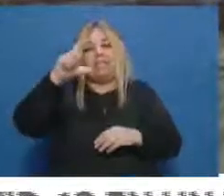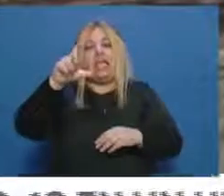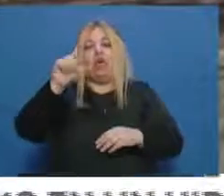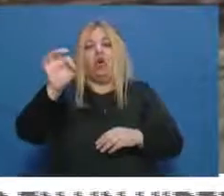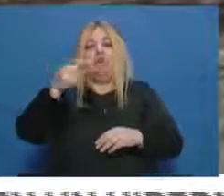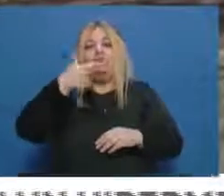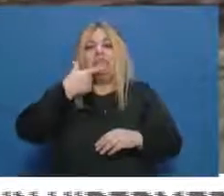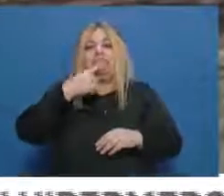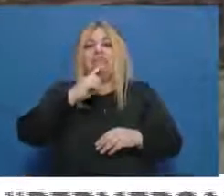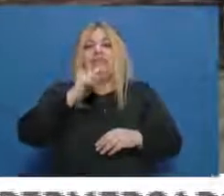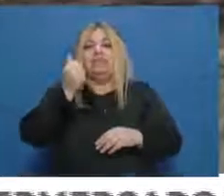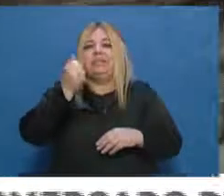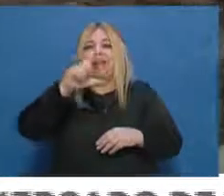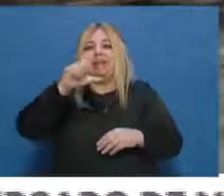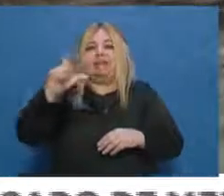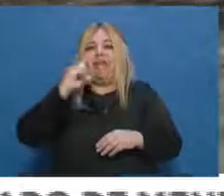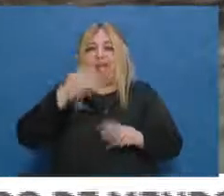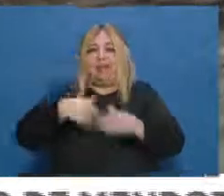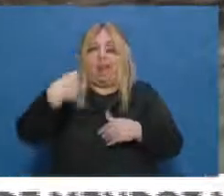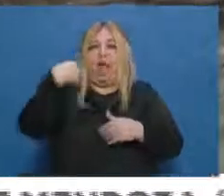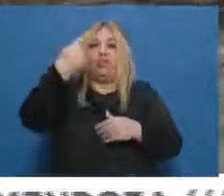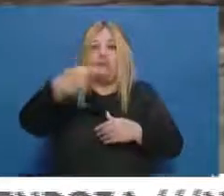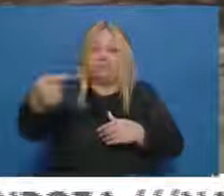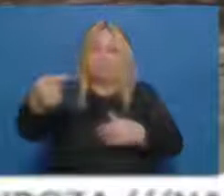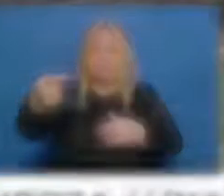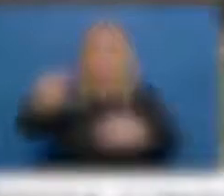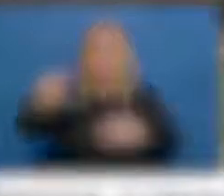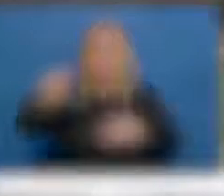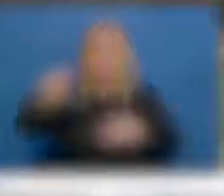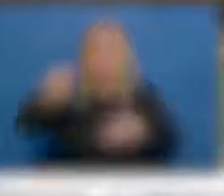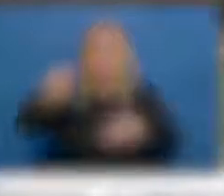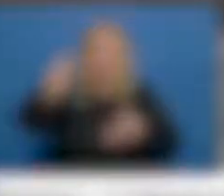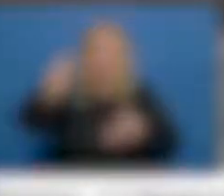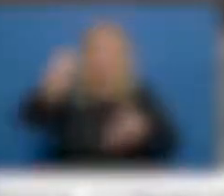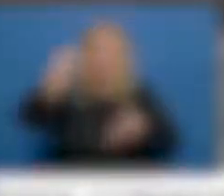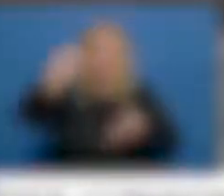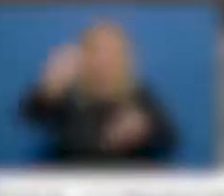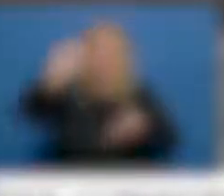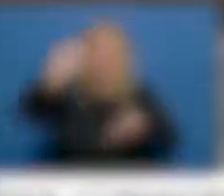vez que firme el contrato, por supuesto que esto sería ya la próxima semana. Bien, gracias a ambos.